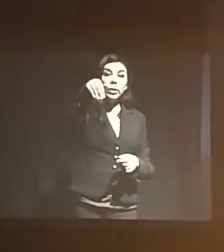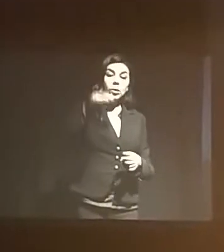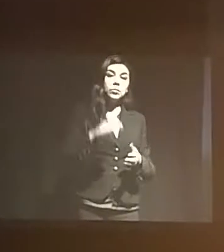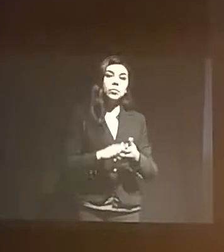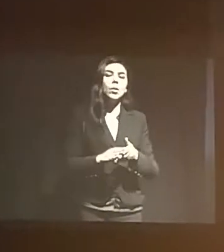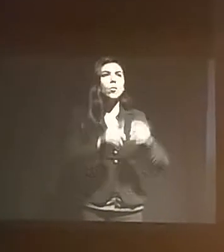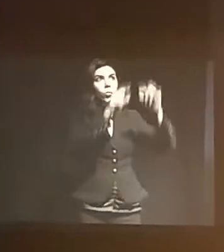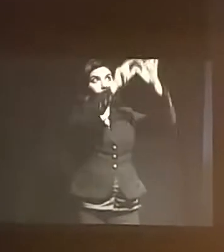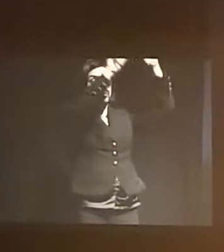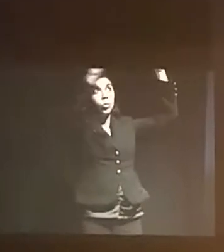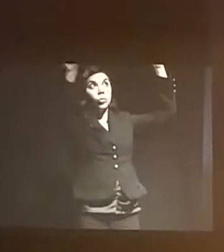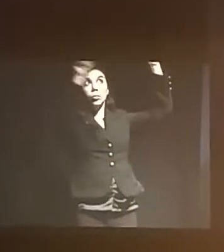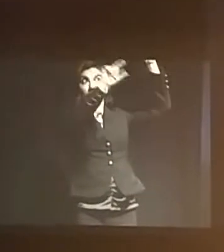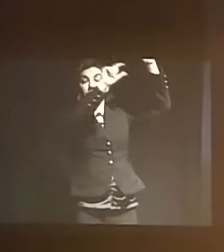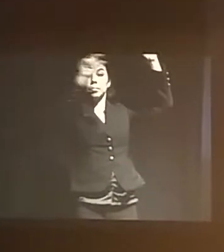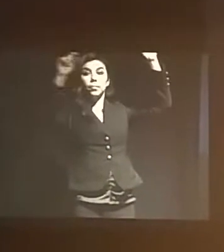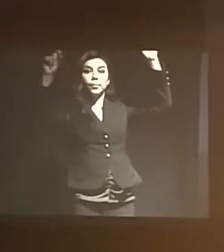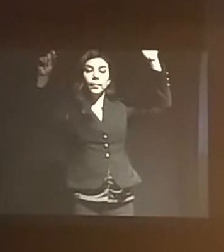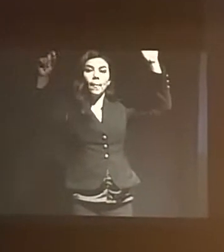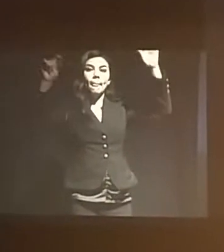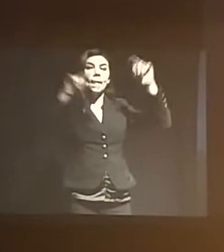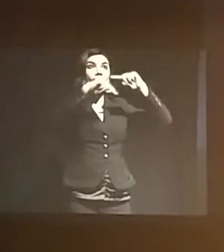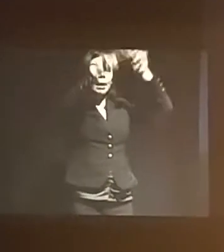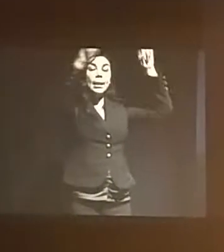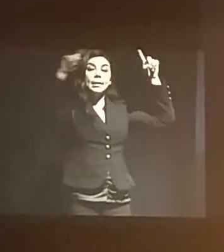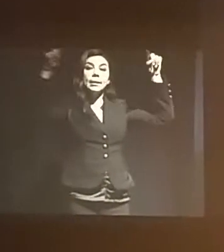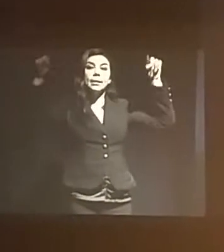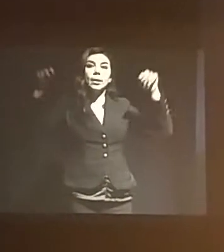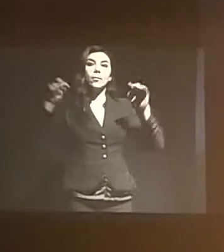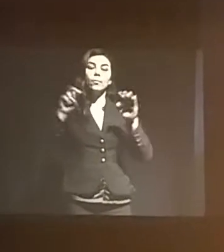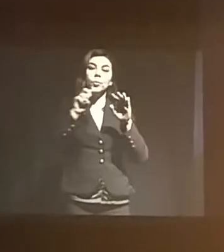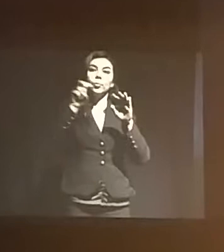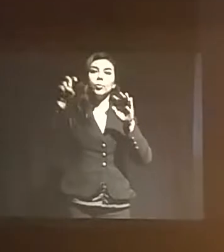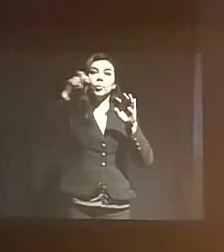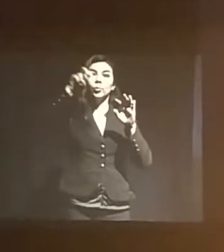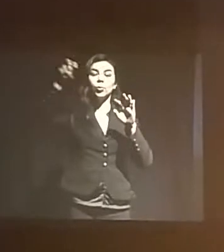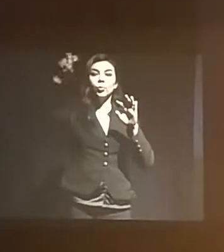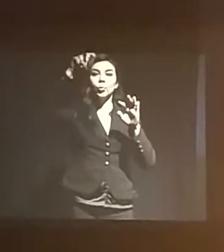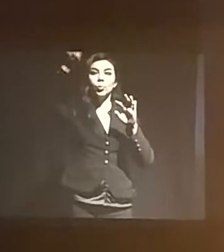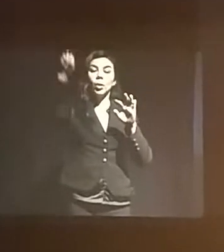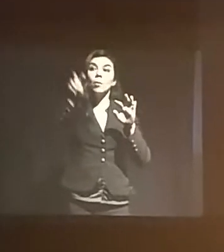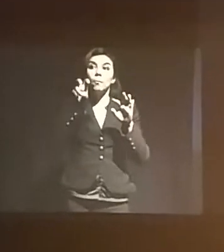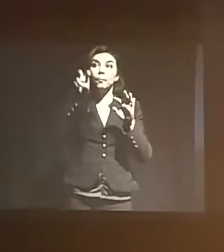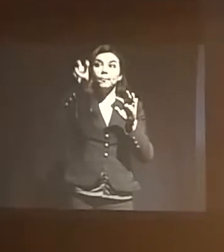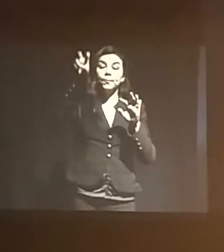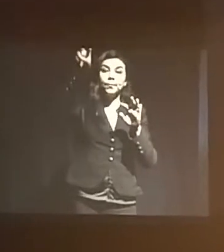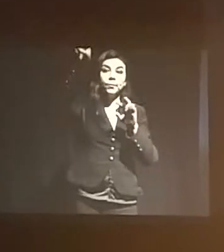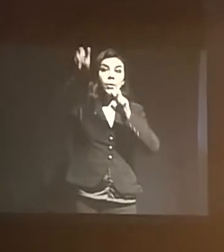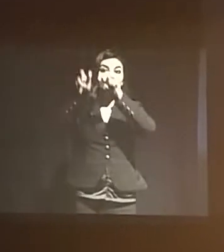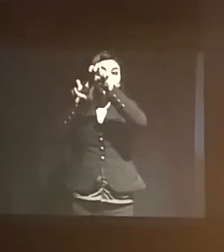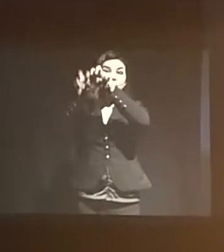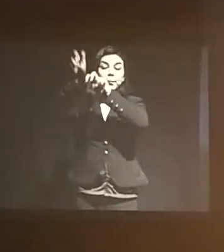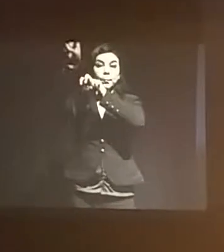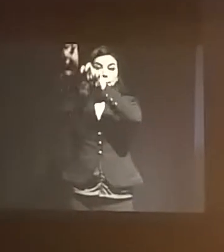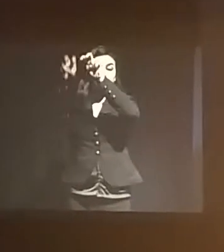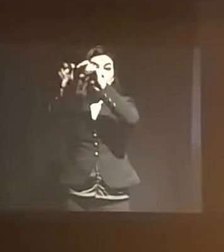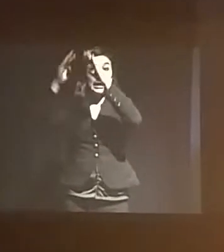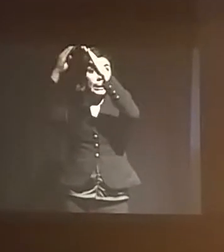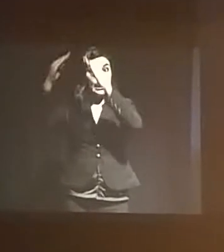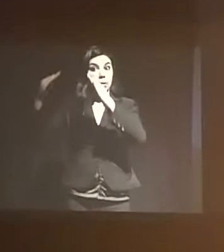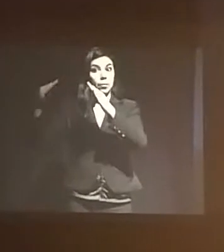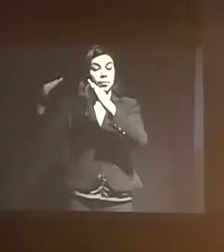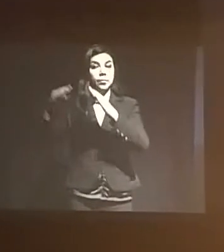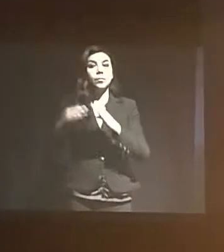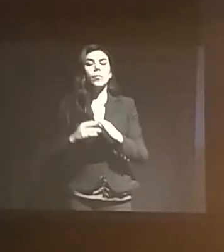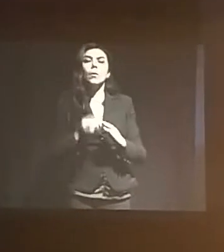de la pendiente. Y también el cerro que es trepado por escaleras y rampas mecánicas, pensado en la persona. Y en el